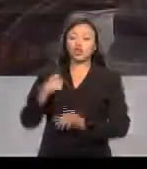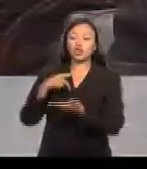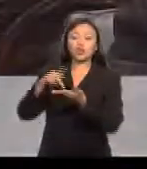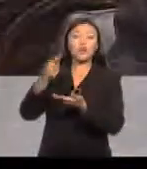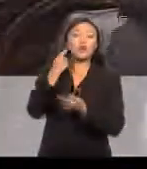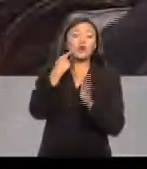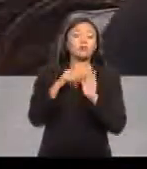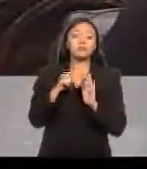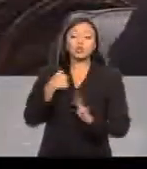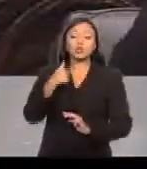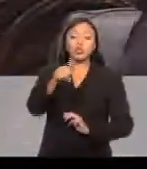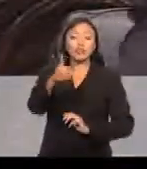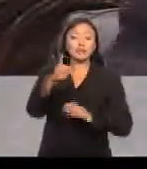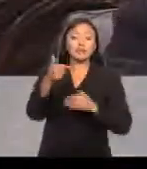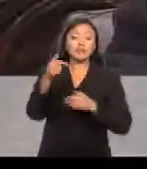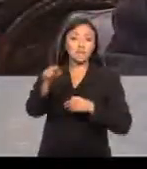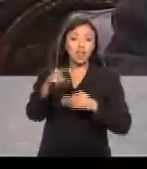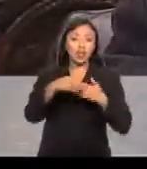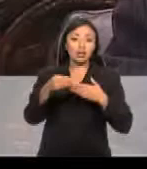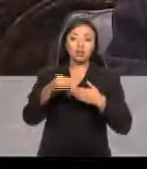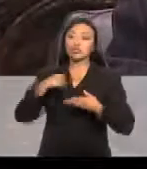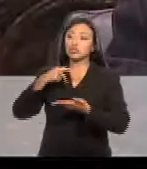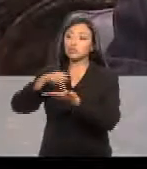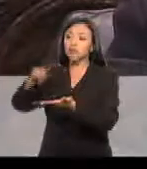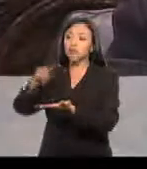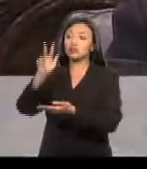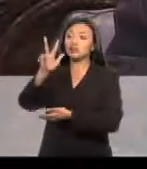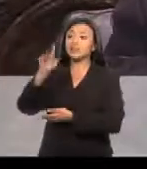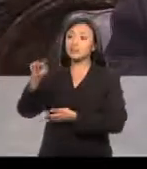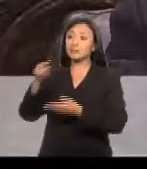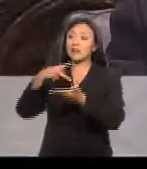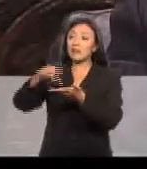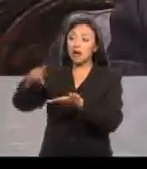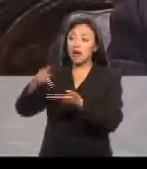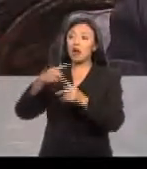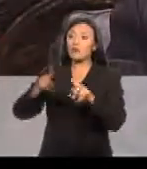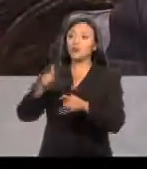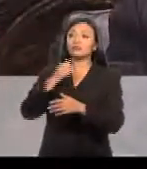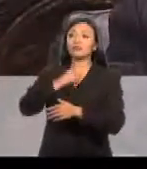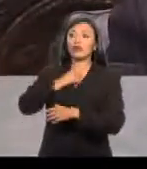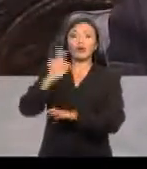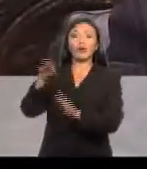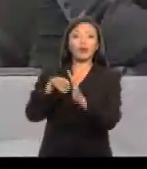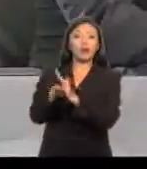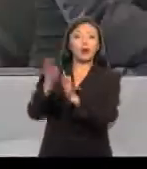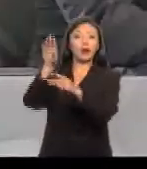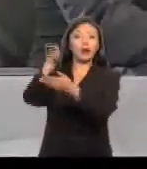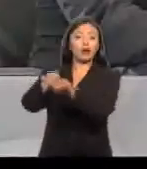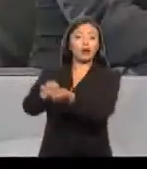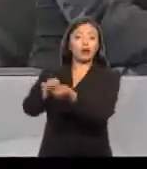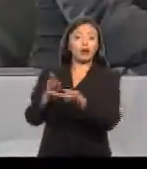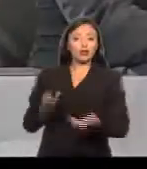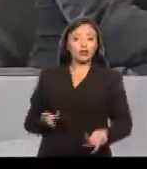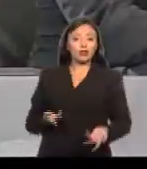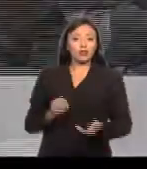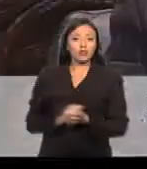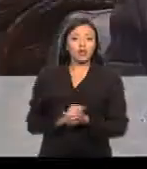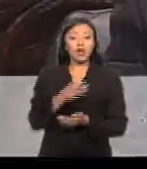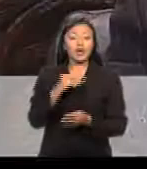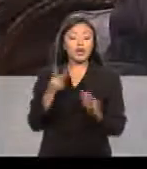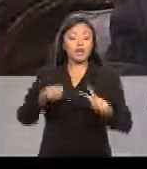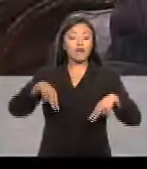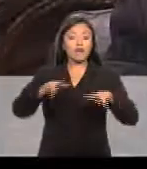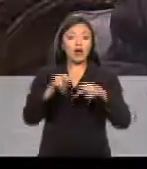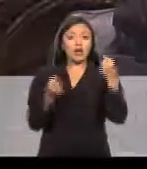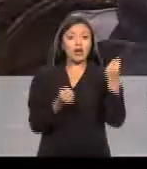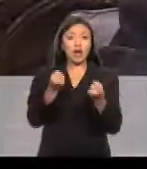la plata. Es decir, usted compraba en $10,000 el carro, había pagado 3,000. Y esos 3,000 eran, y esos 3,000 eran del banco. Fuera de eso le habían